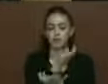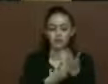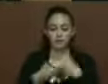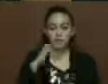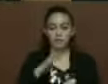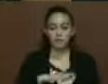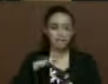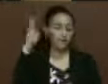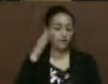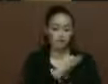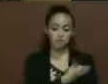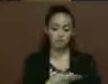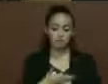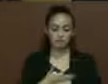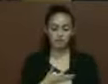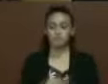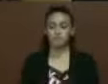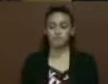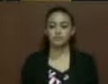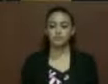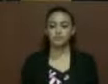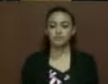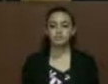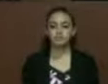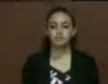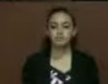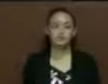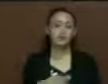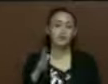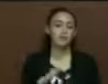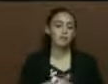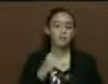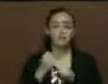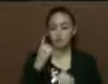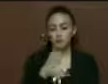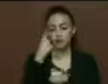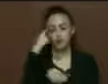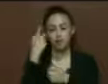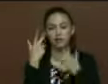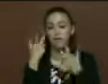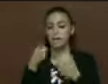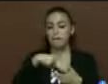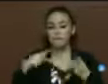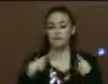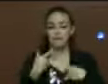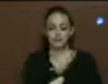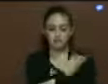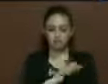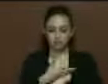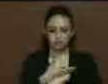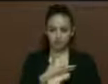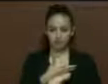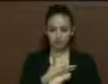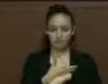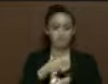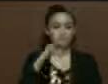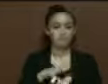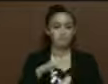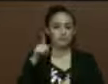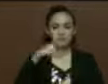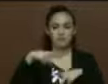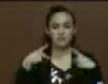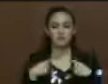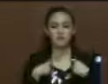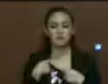más, digamos, la esperanza de muchas familias, sobre todo de personas